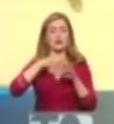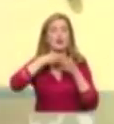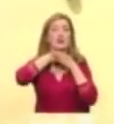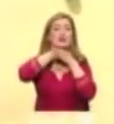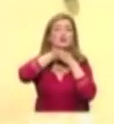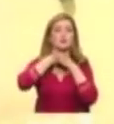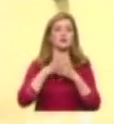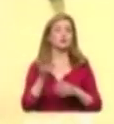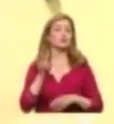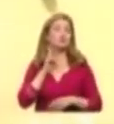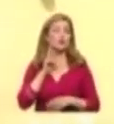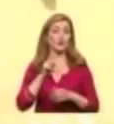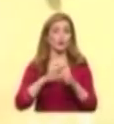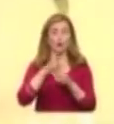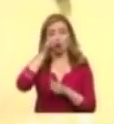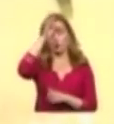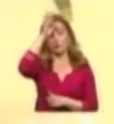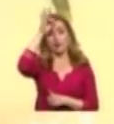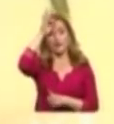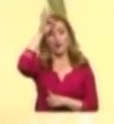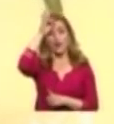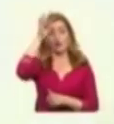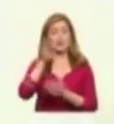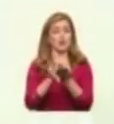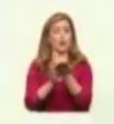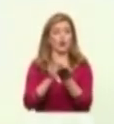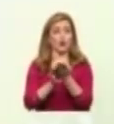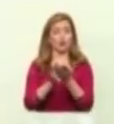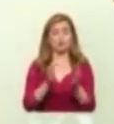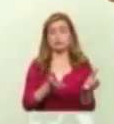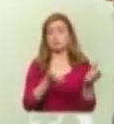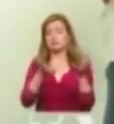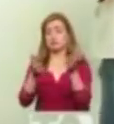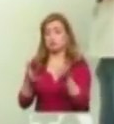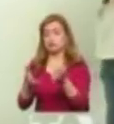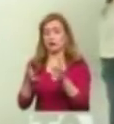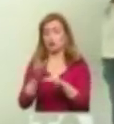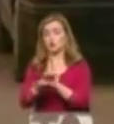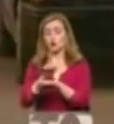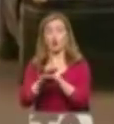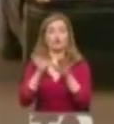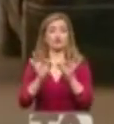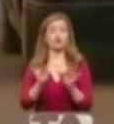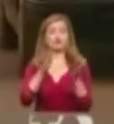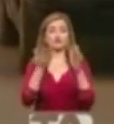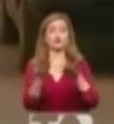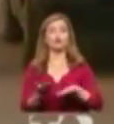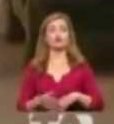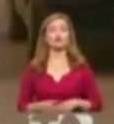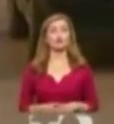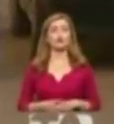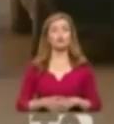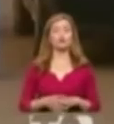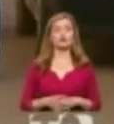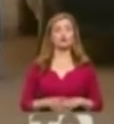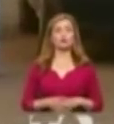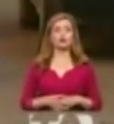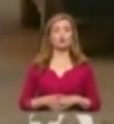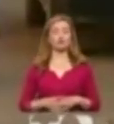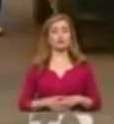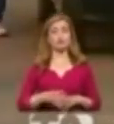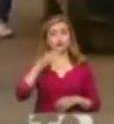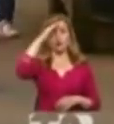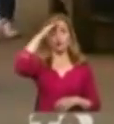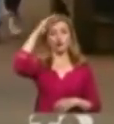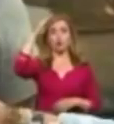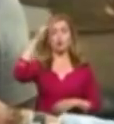víctima a un inicio fue llevada a un hospital del mismo cantón, pero en el lugar los galenos confirmaron su deceso. Al punto acudieron agentes